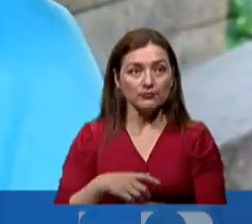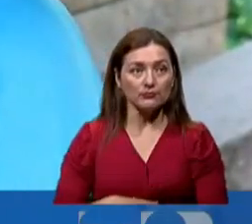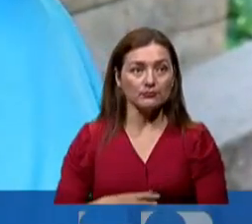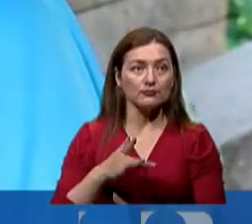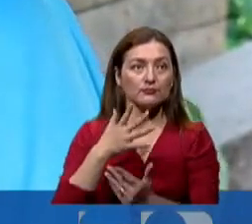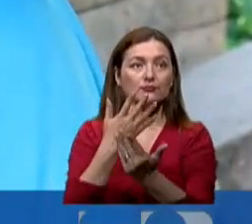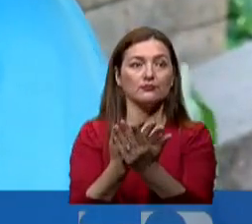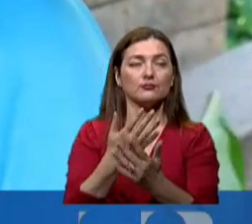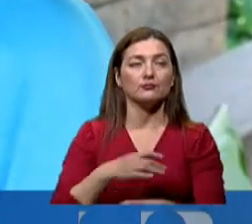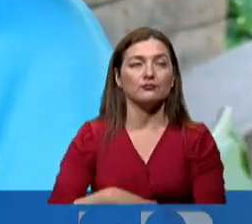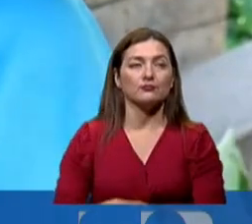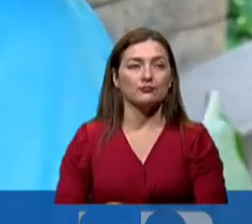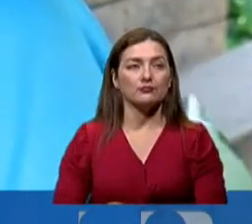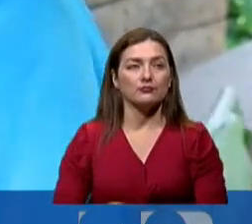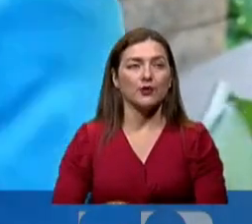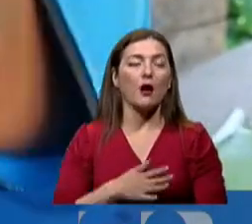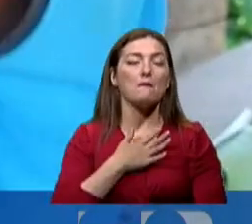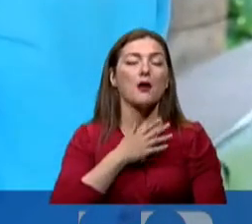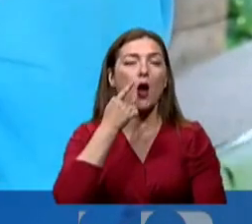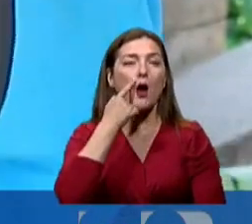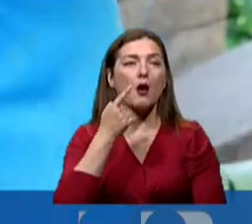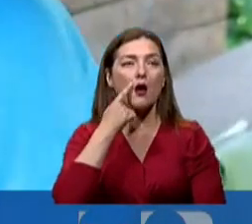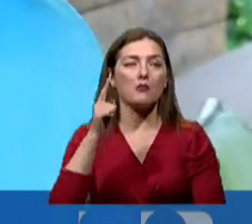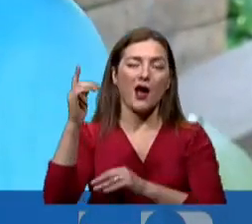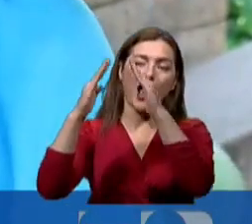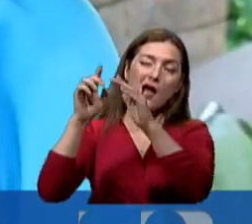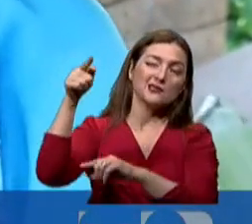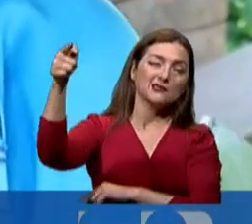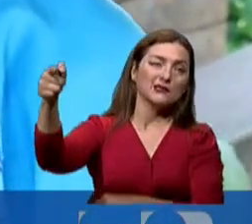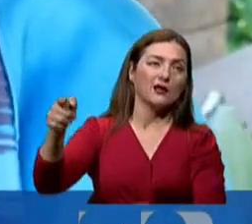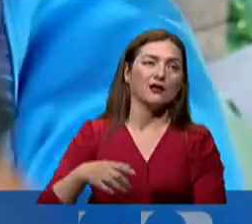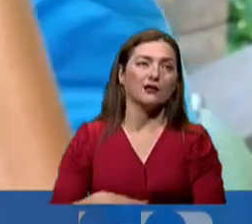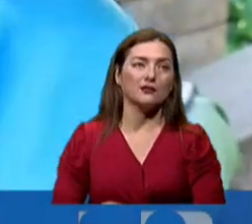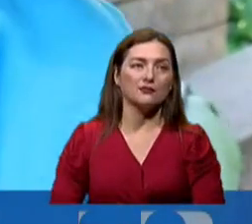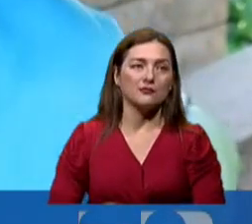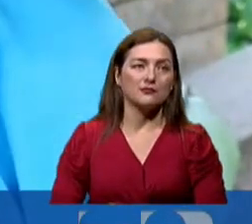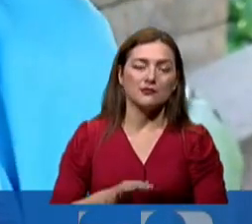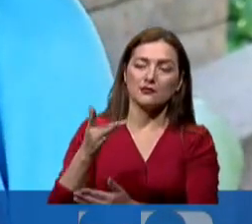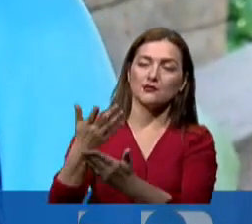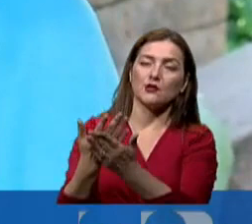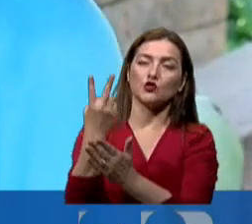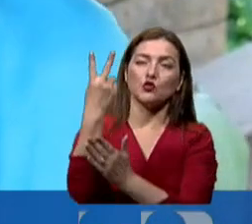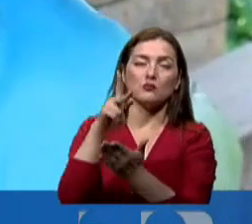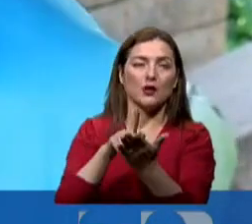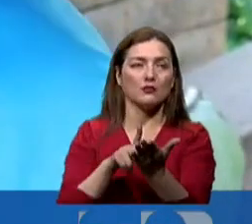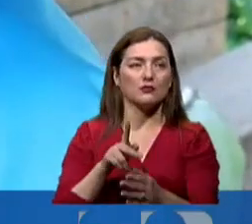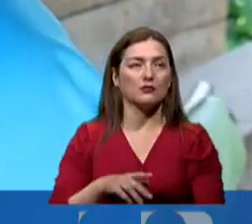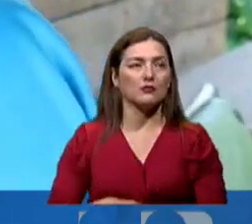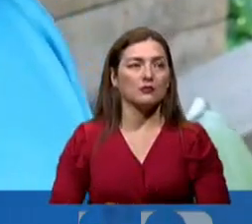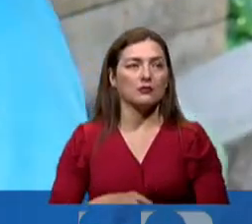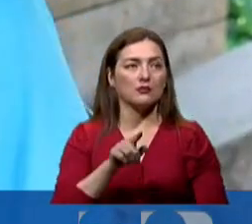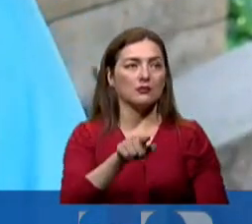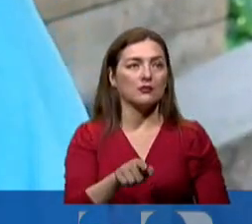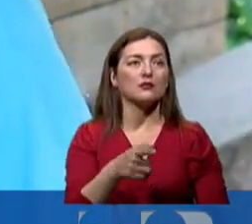llegaron acá, mi papá vivía allá y ahí llegaron dos veces, aquí